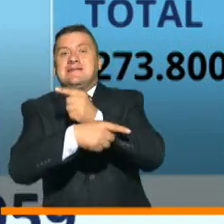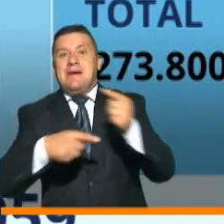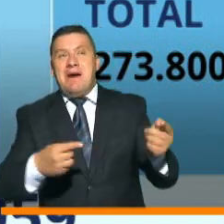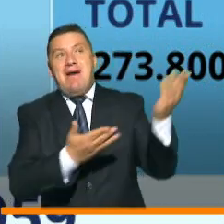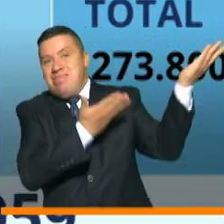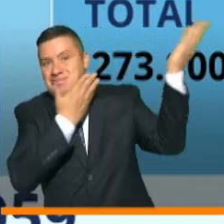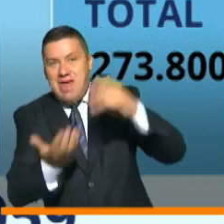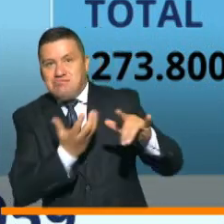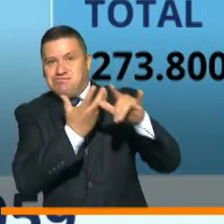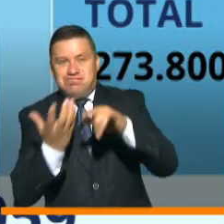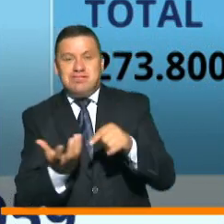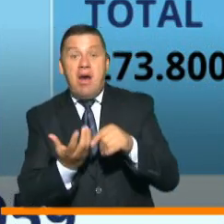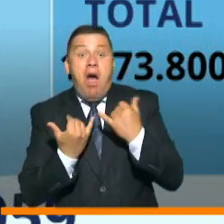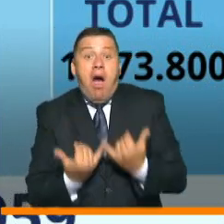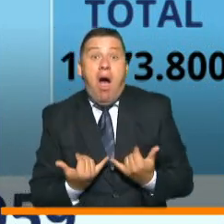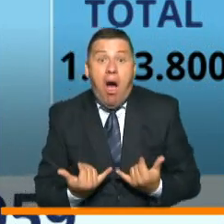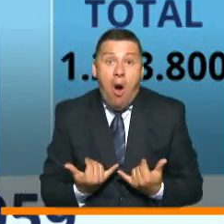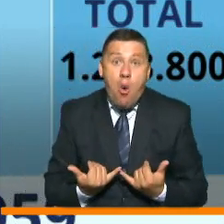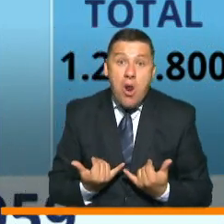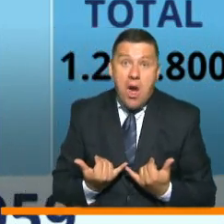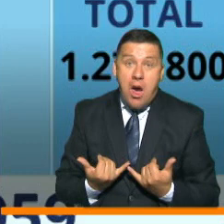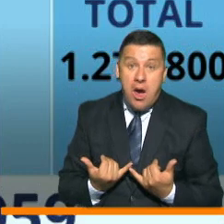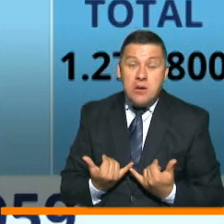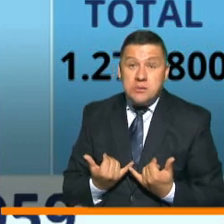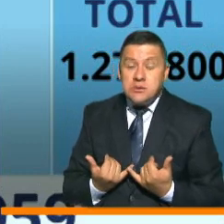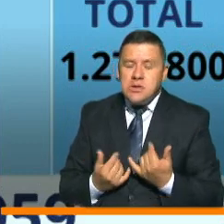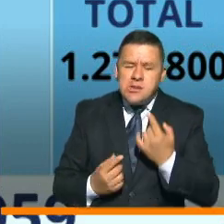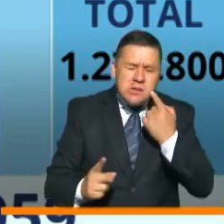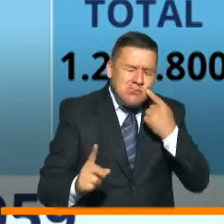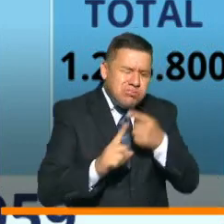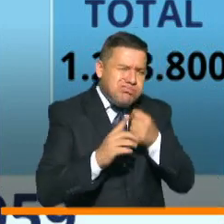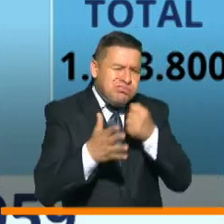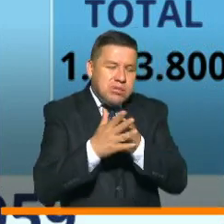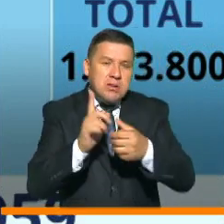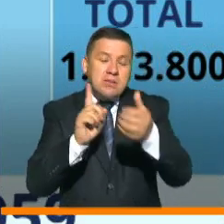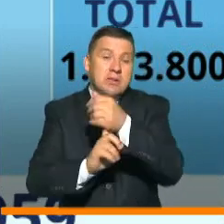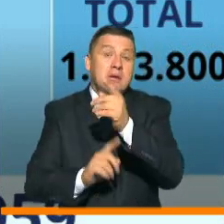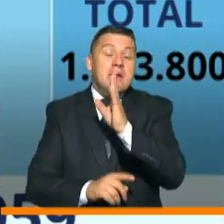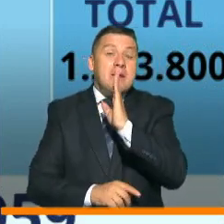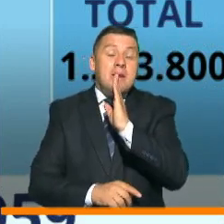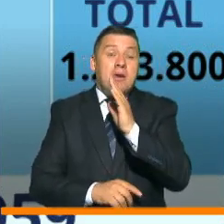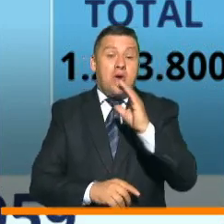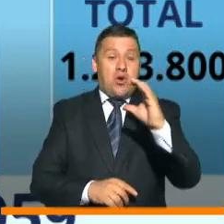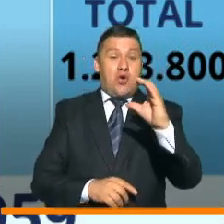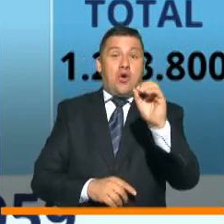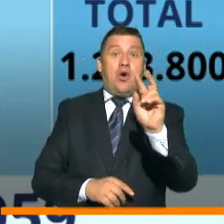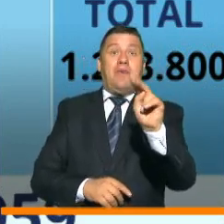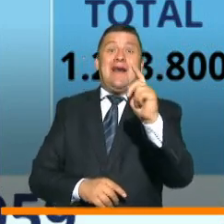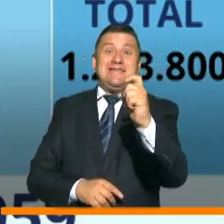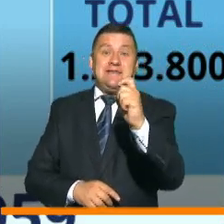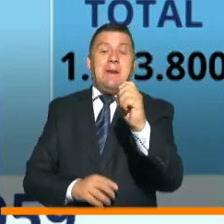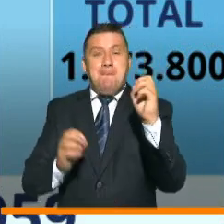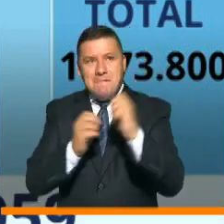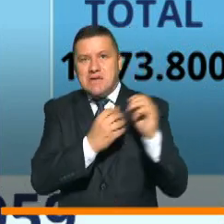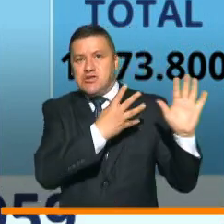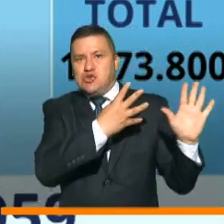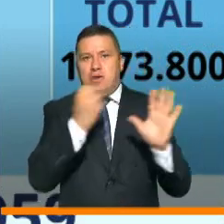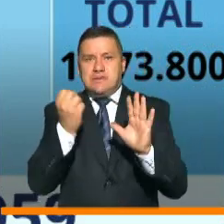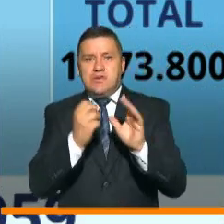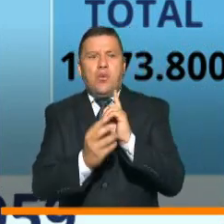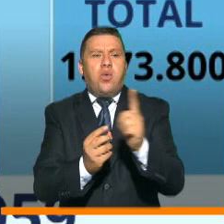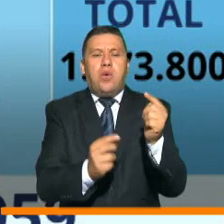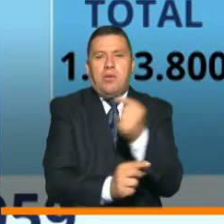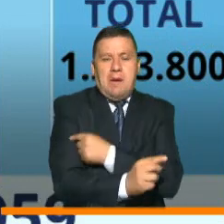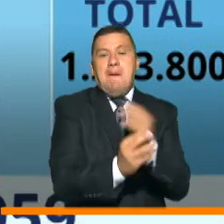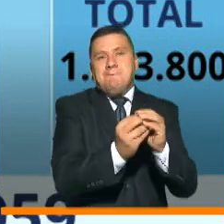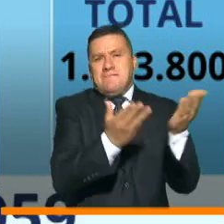semana, y tenemos en este momento una proyección por parte del mecanismo COVAX para recibir 912.000